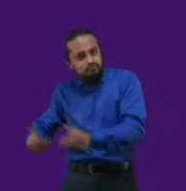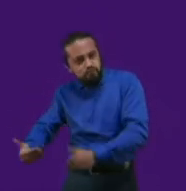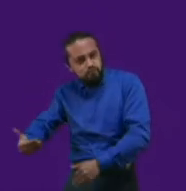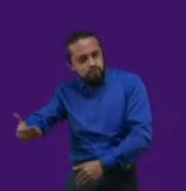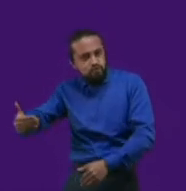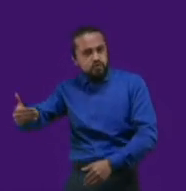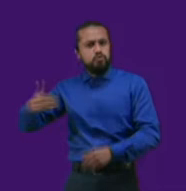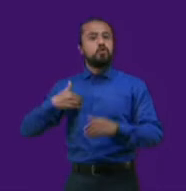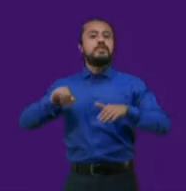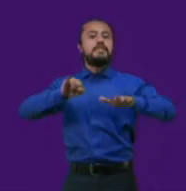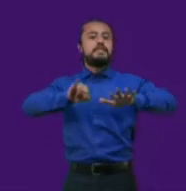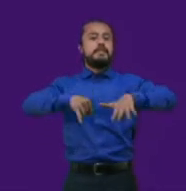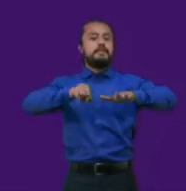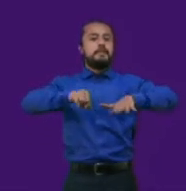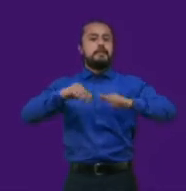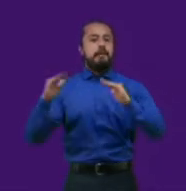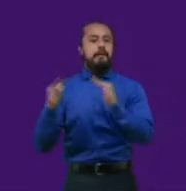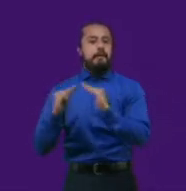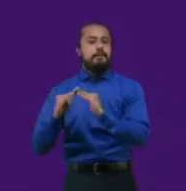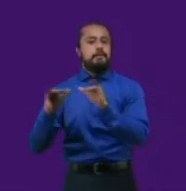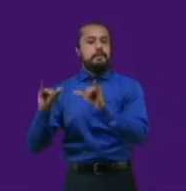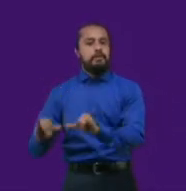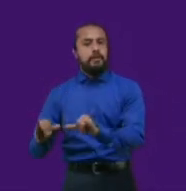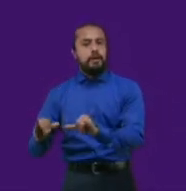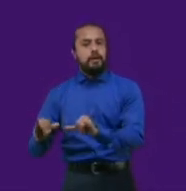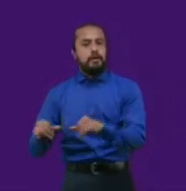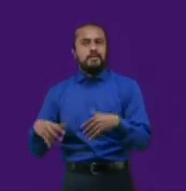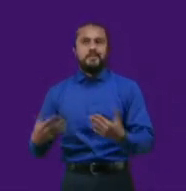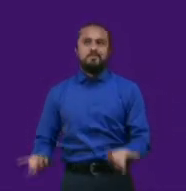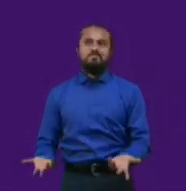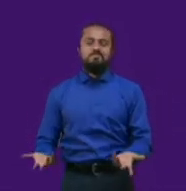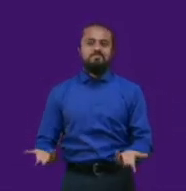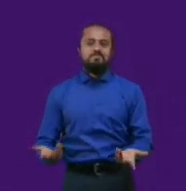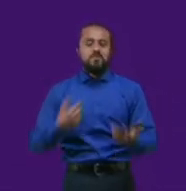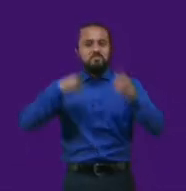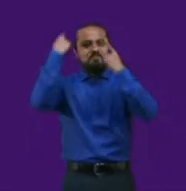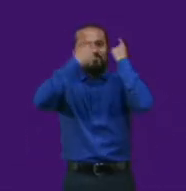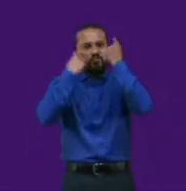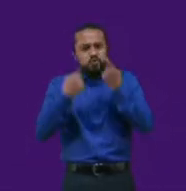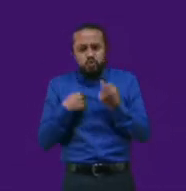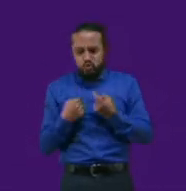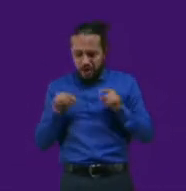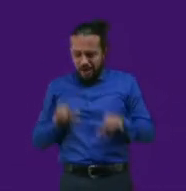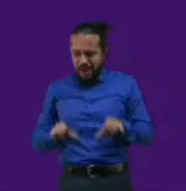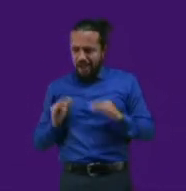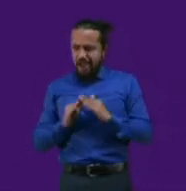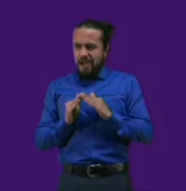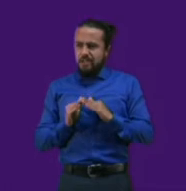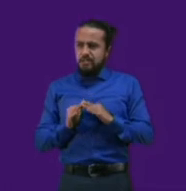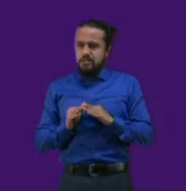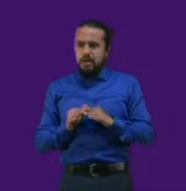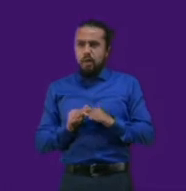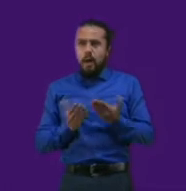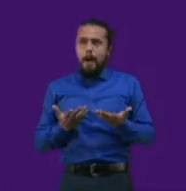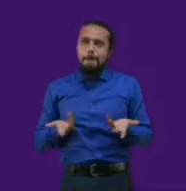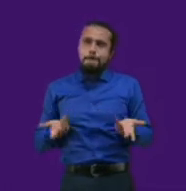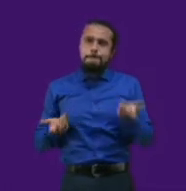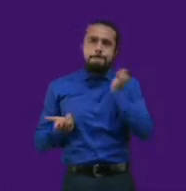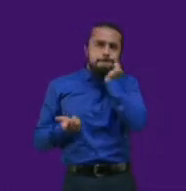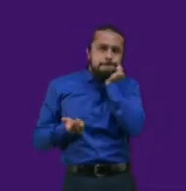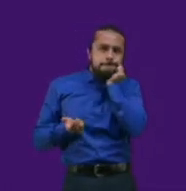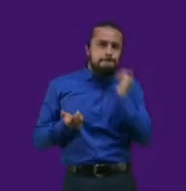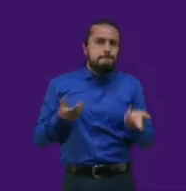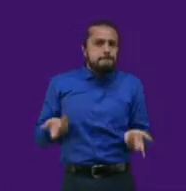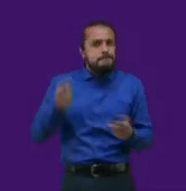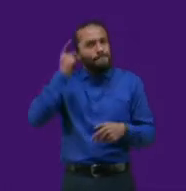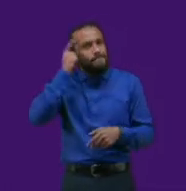en la casa, y a los 6 meses yo decía, uy, ¿y yo qué me voy a poner a hacer? Dios santo, yo no... O sea, yo llevo toda la vida trabajando, llevaba 10